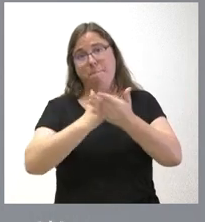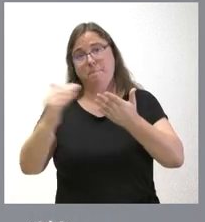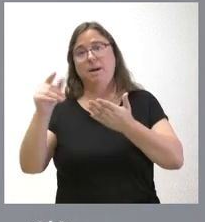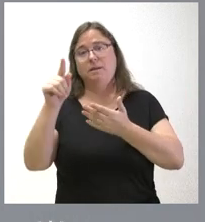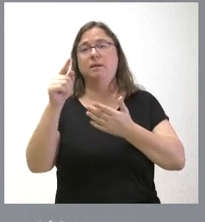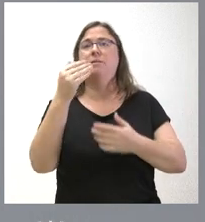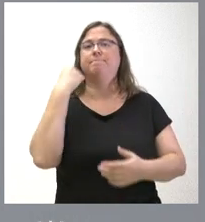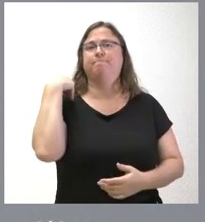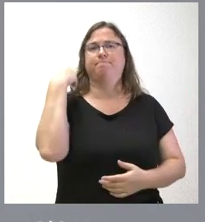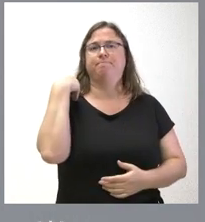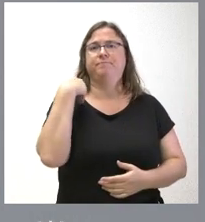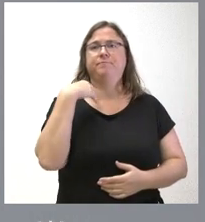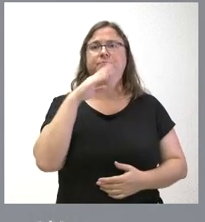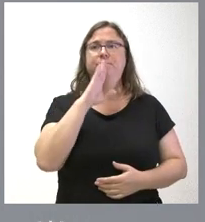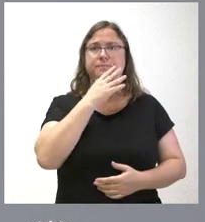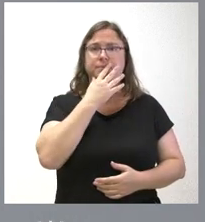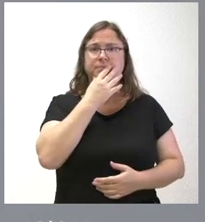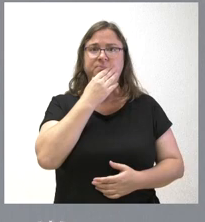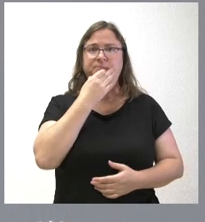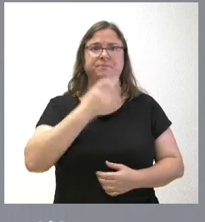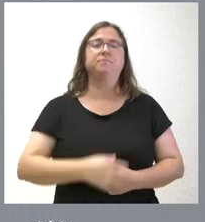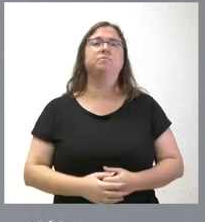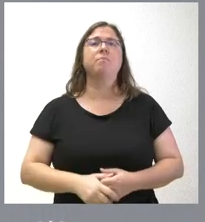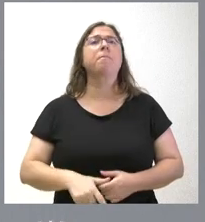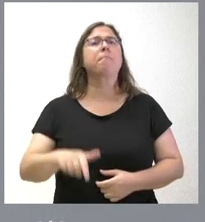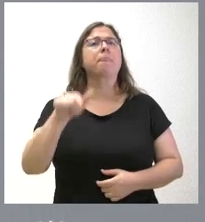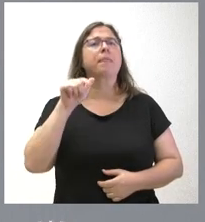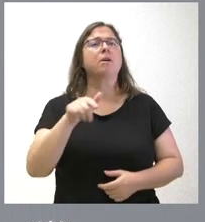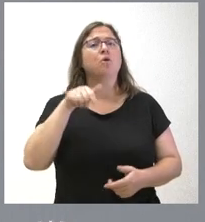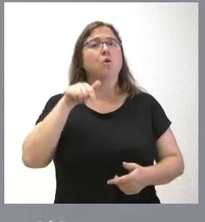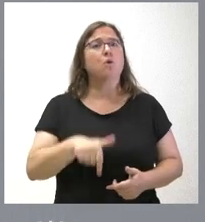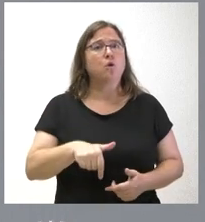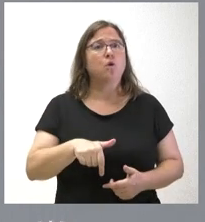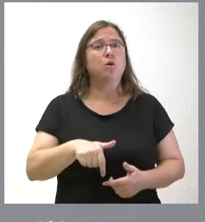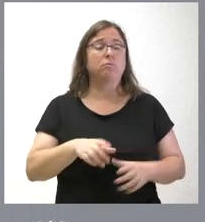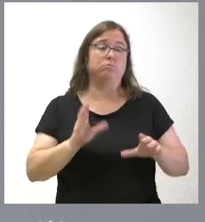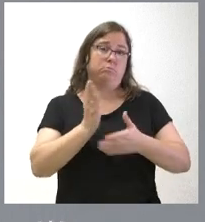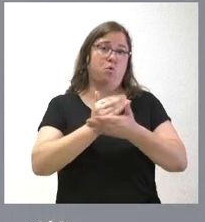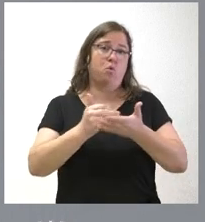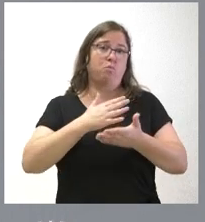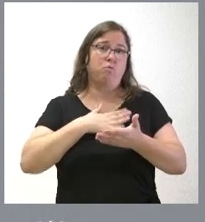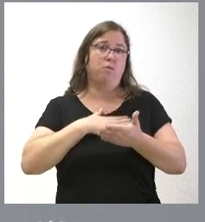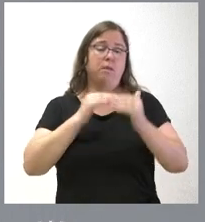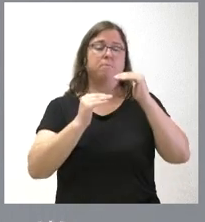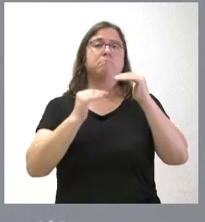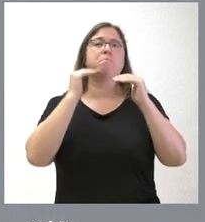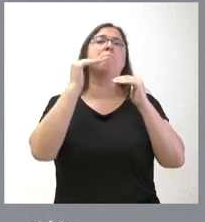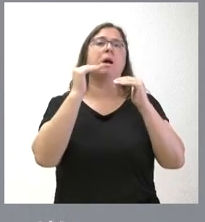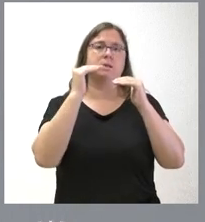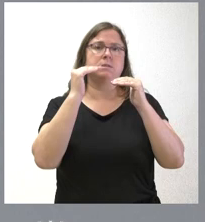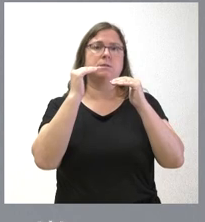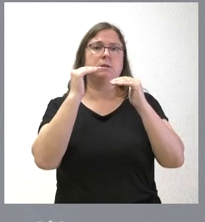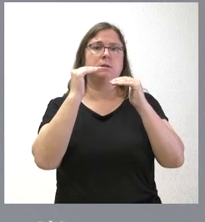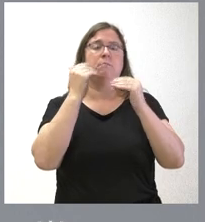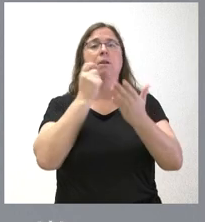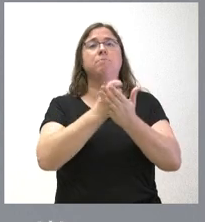que se nos había formulado con esto y nuestra comunidad Autónoma estaba claramente por encima de